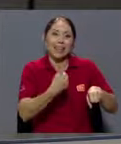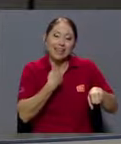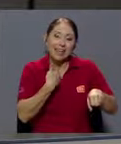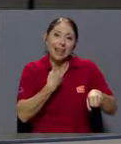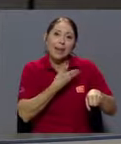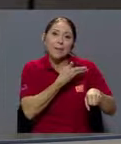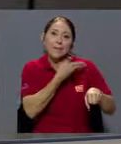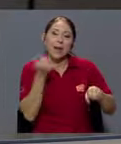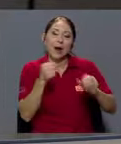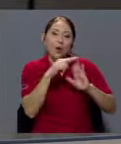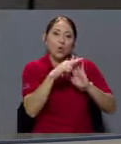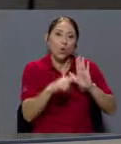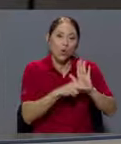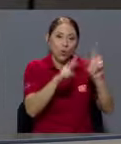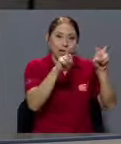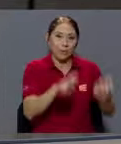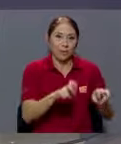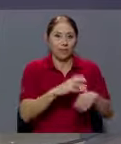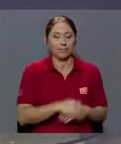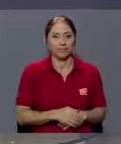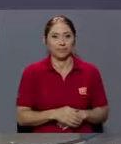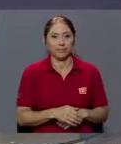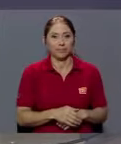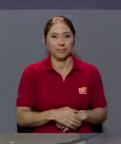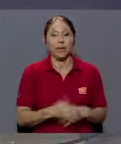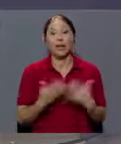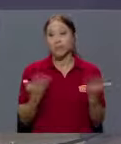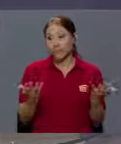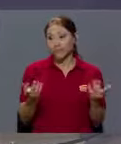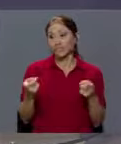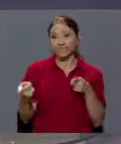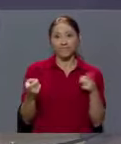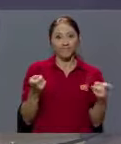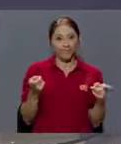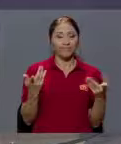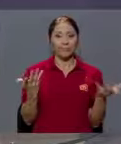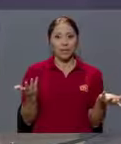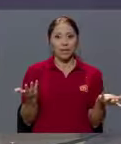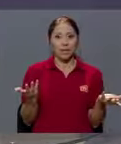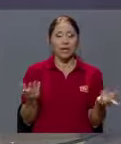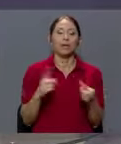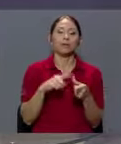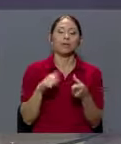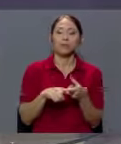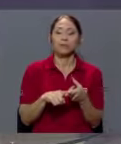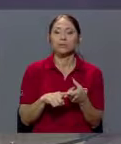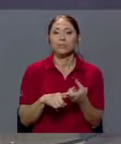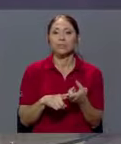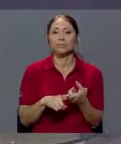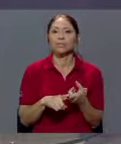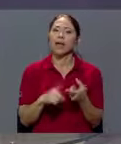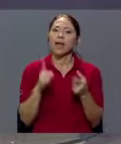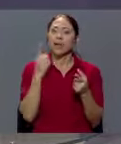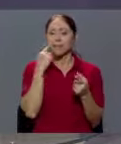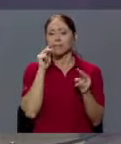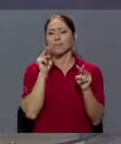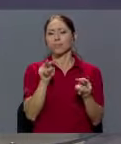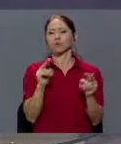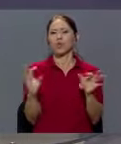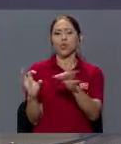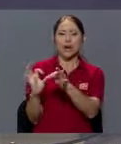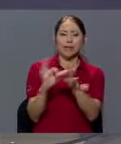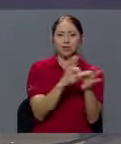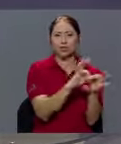mejor rendimiento en la prueba. Entonces, hay una asociación, ¿verdad?, que es, nosotros consideramos que es